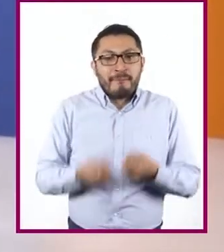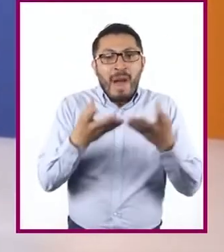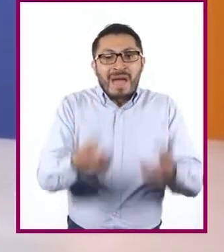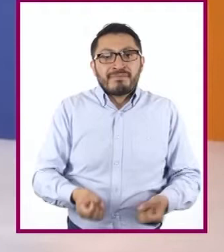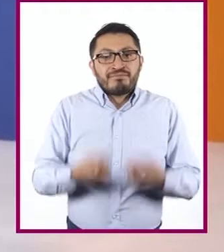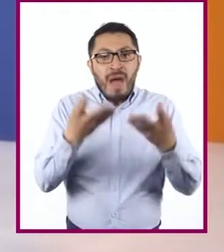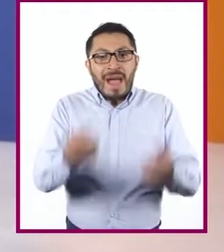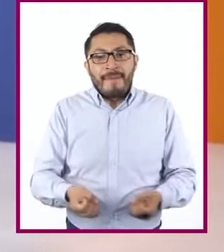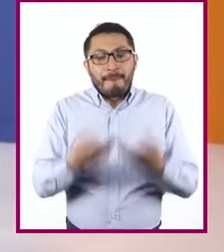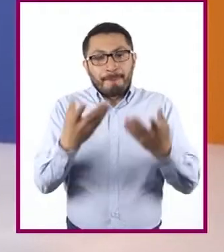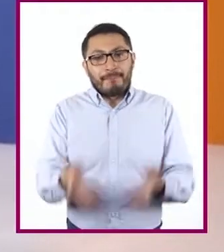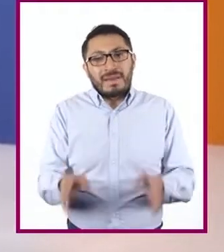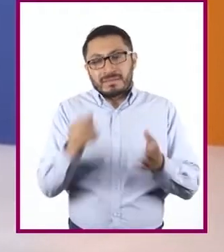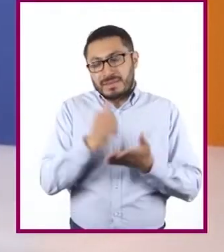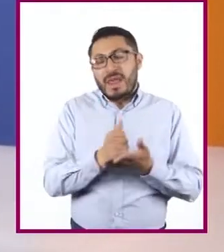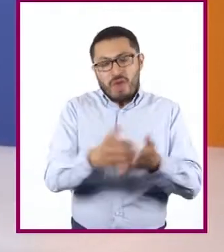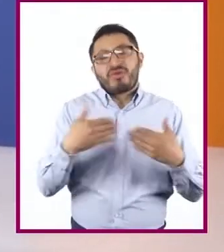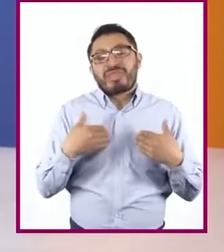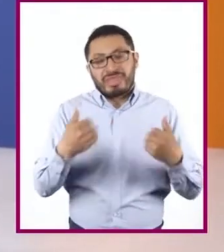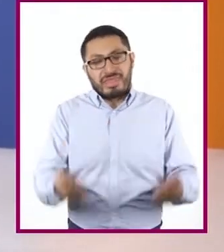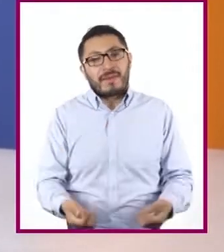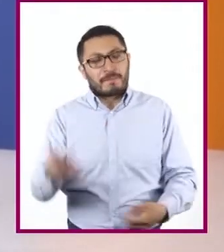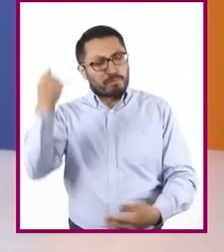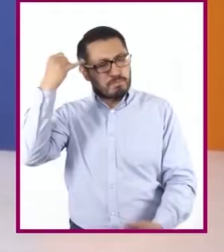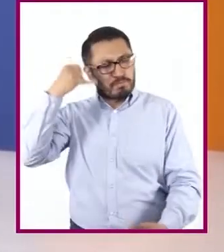y permiten comprender con mayor